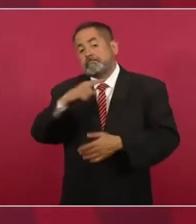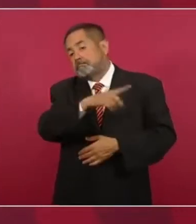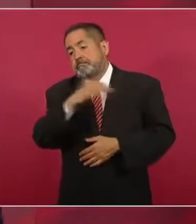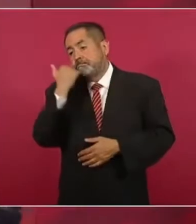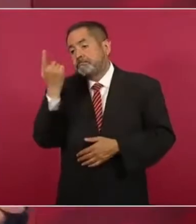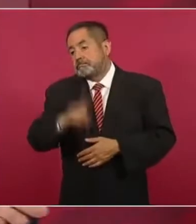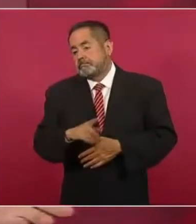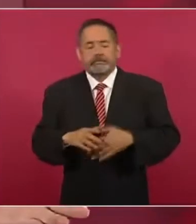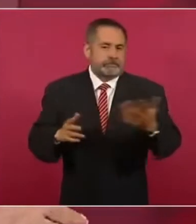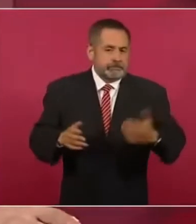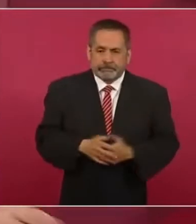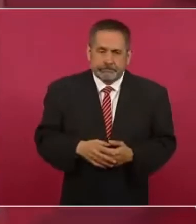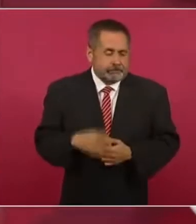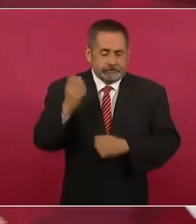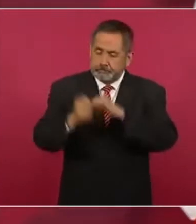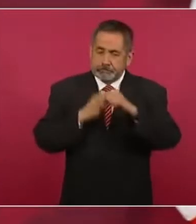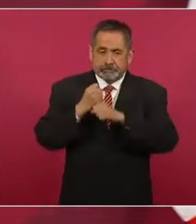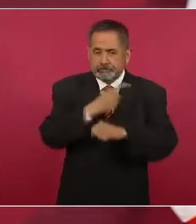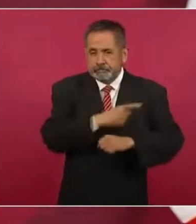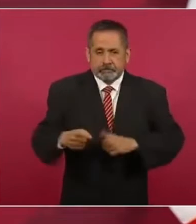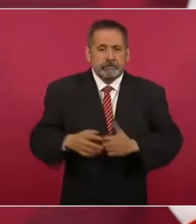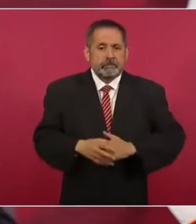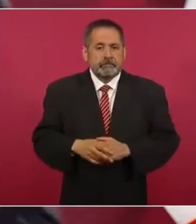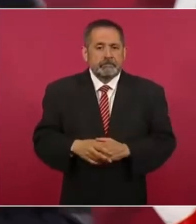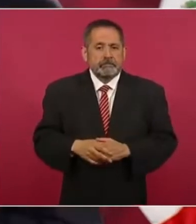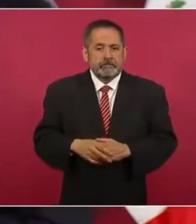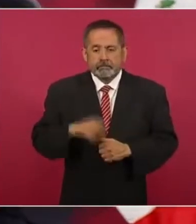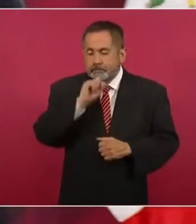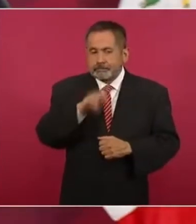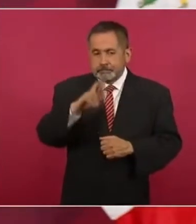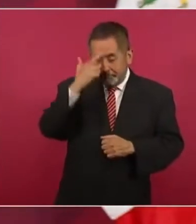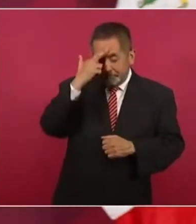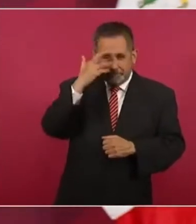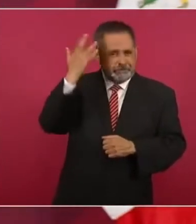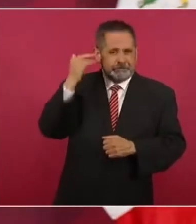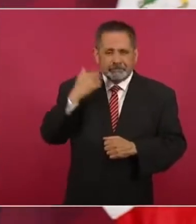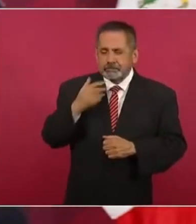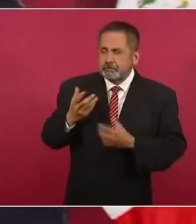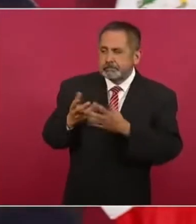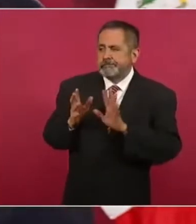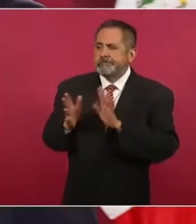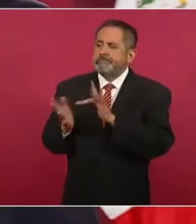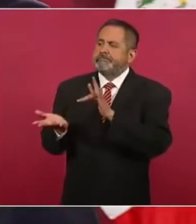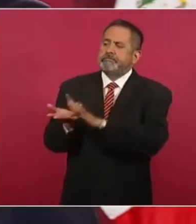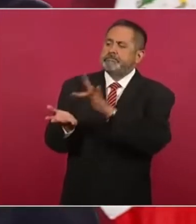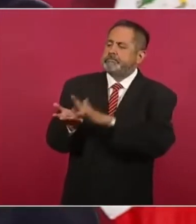Lo mismo, el que se mueve no sale en la foto.